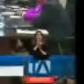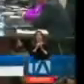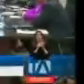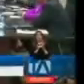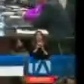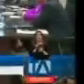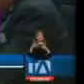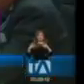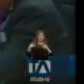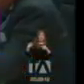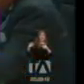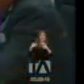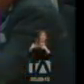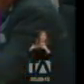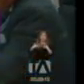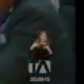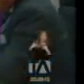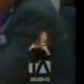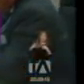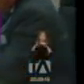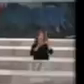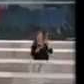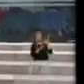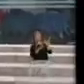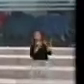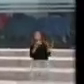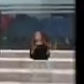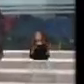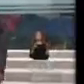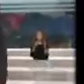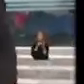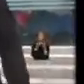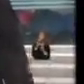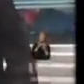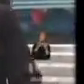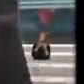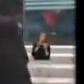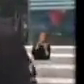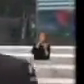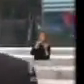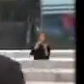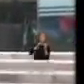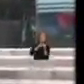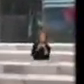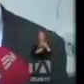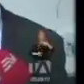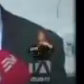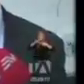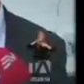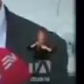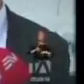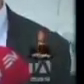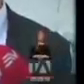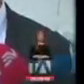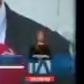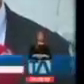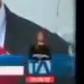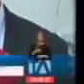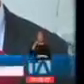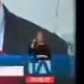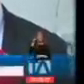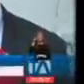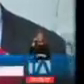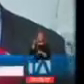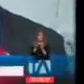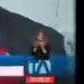reclamando transparencia al Consejo Transitorio, porque según él merece estar en el primer lugar. Si este señor va a ser el fiscal general